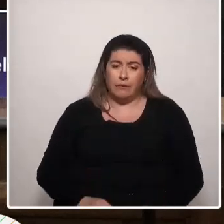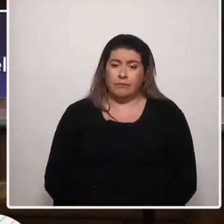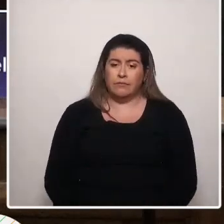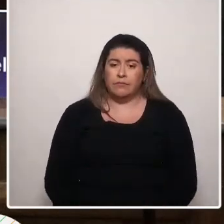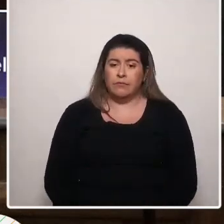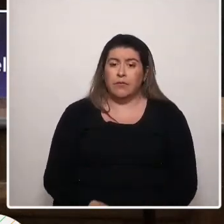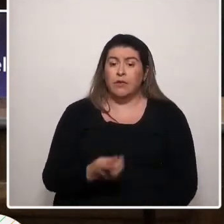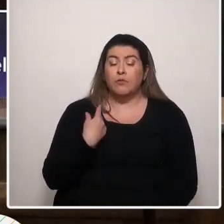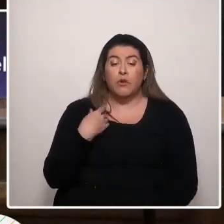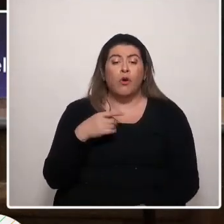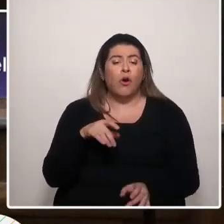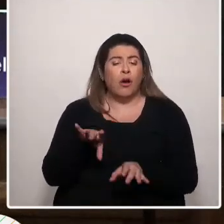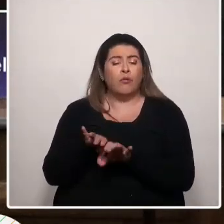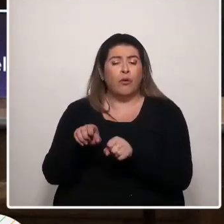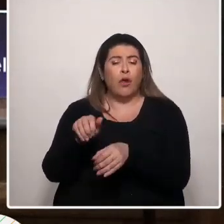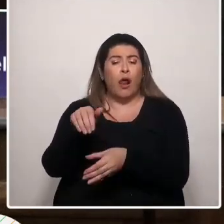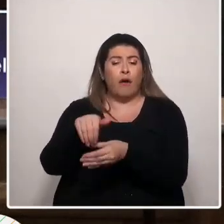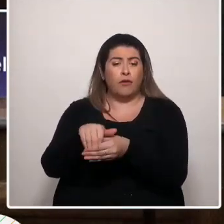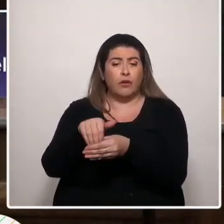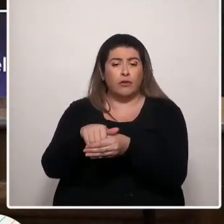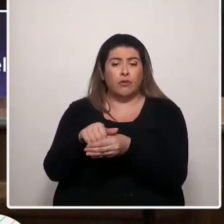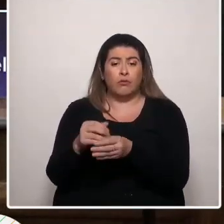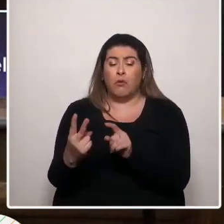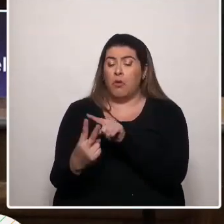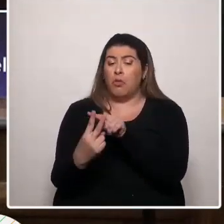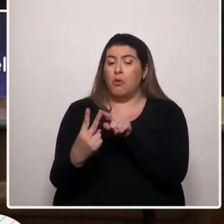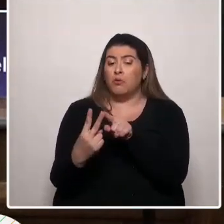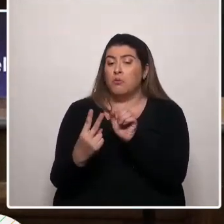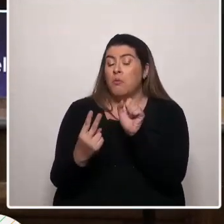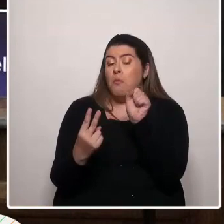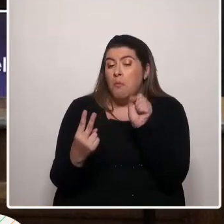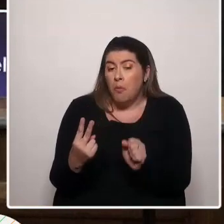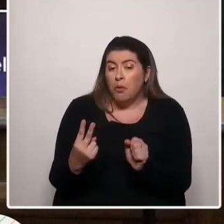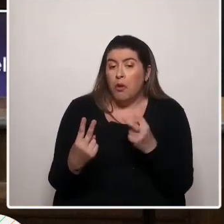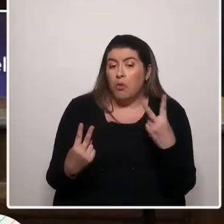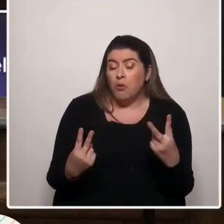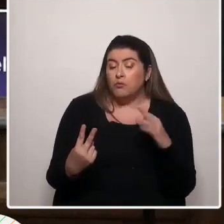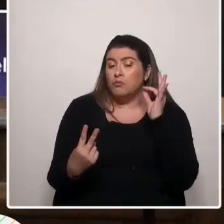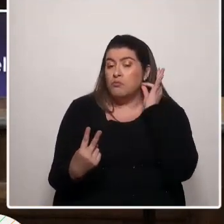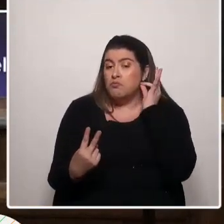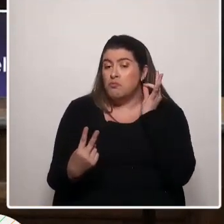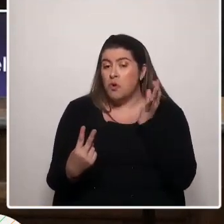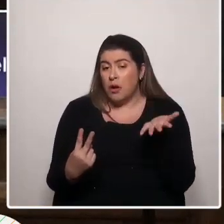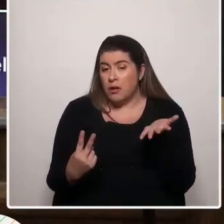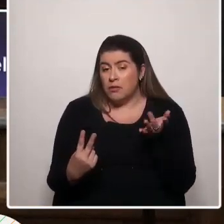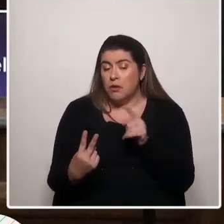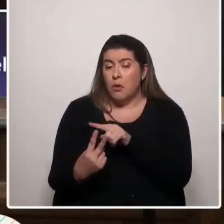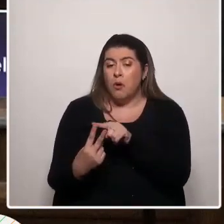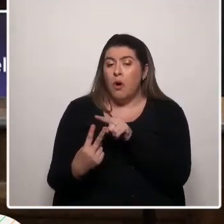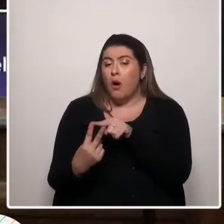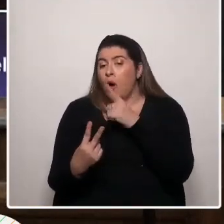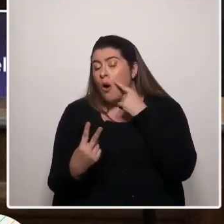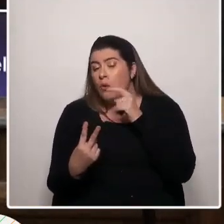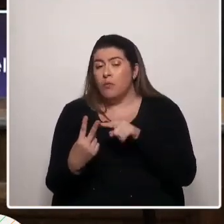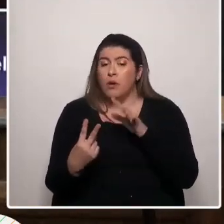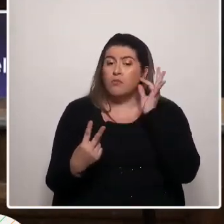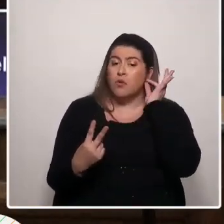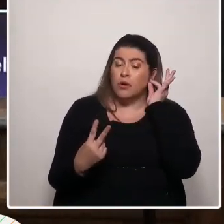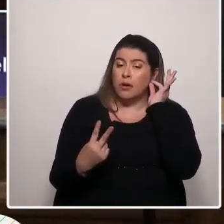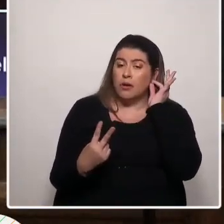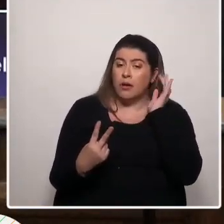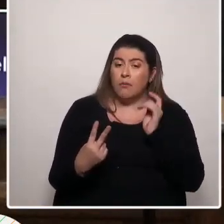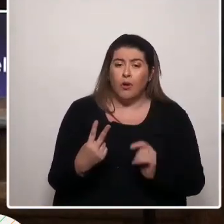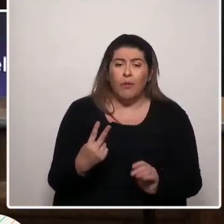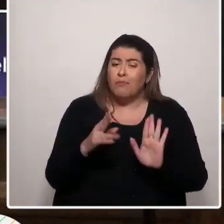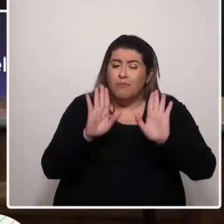en la votación, en el voto por 2 personas puede hacerse por 2 mujeres o un hombre o una mujer, pero tienen que ser en un solo